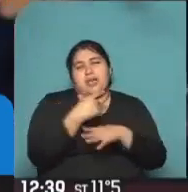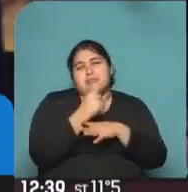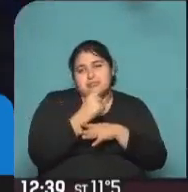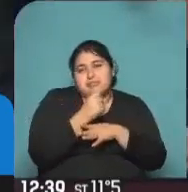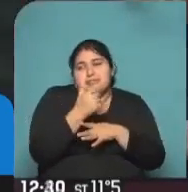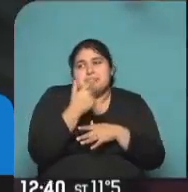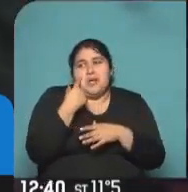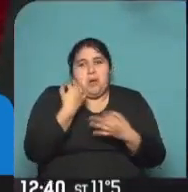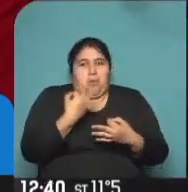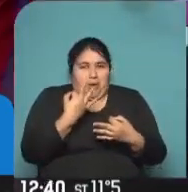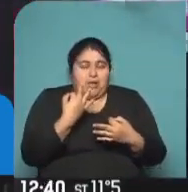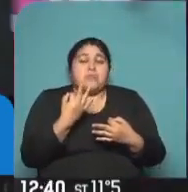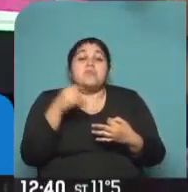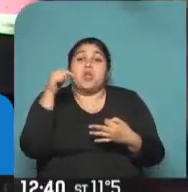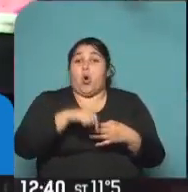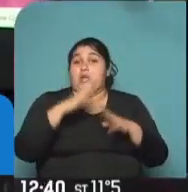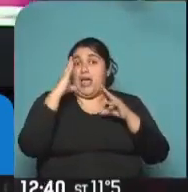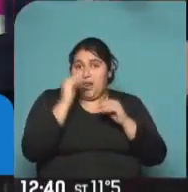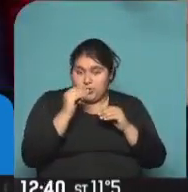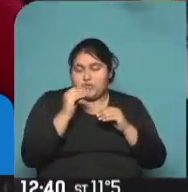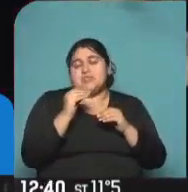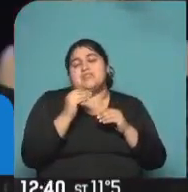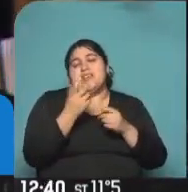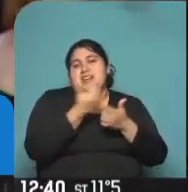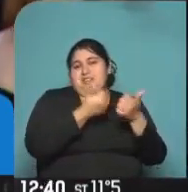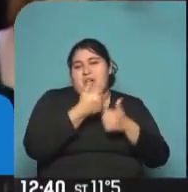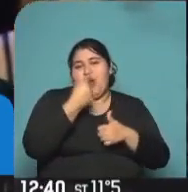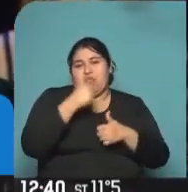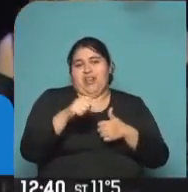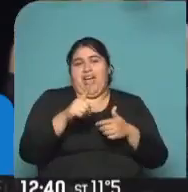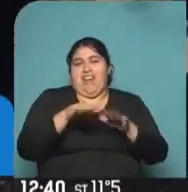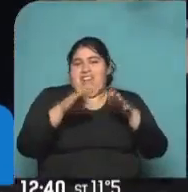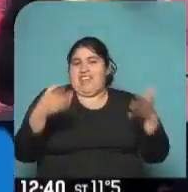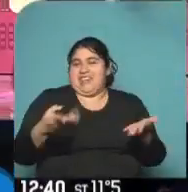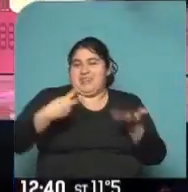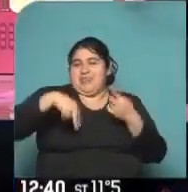y Oblivion. Eso será entonces esta noche con la final de categoría escenario.